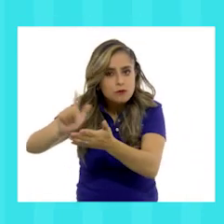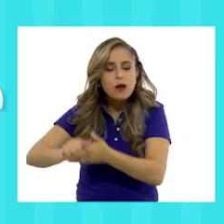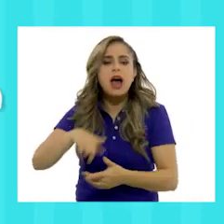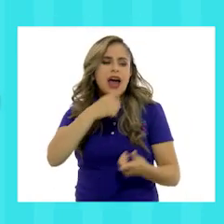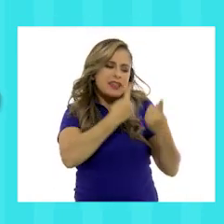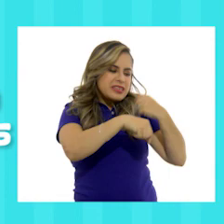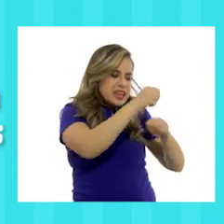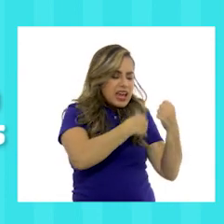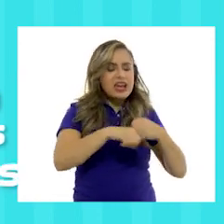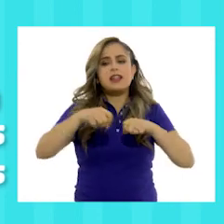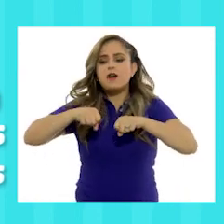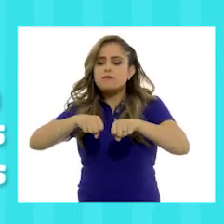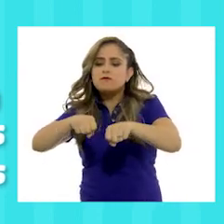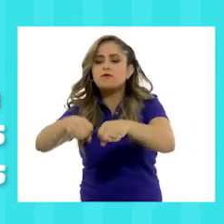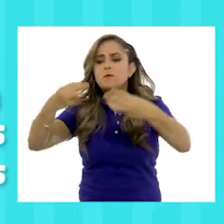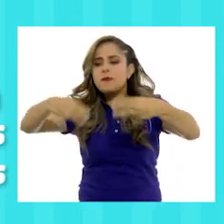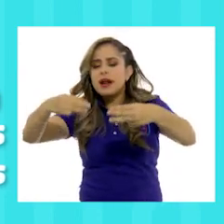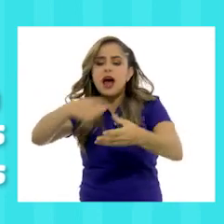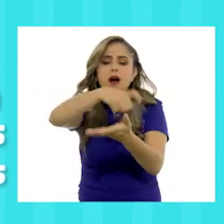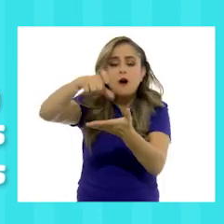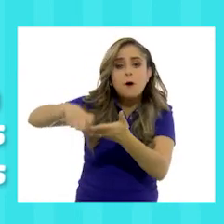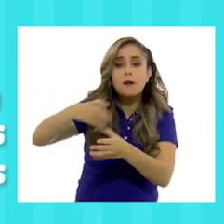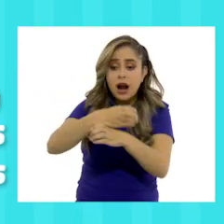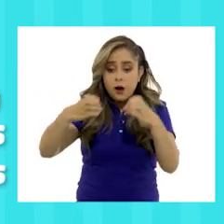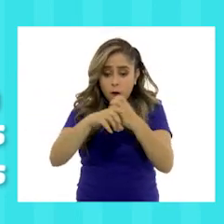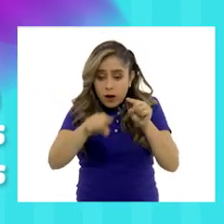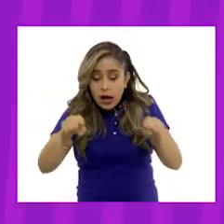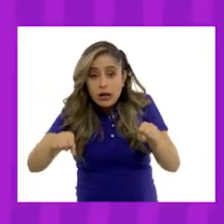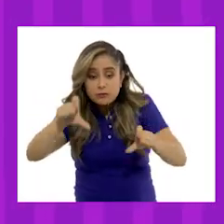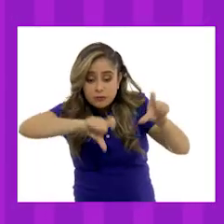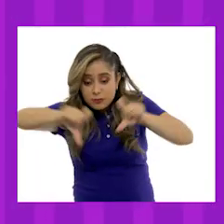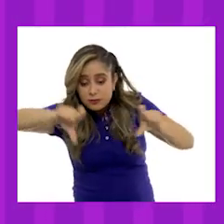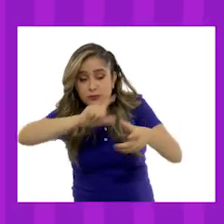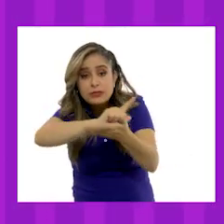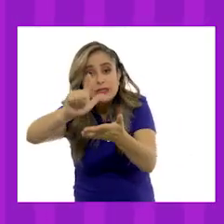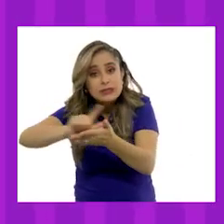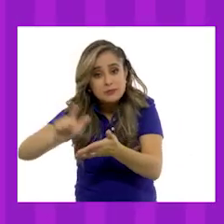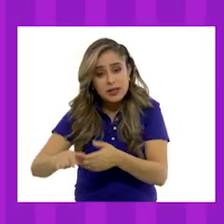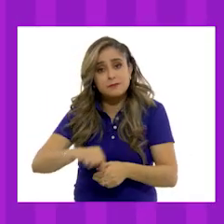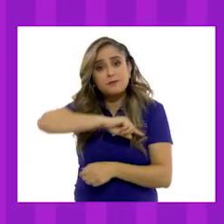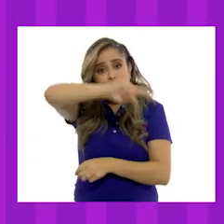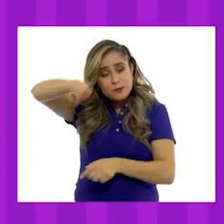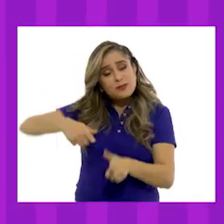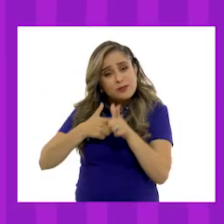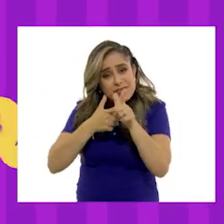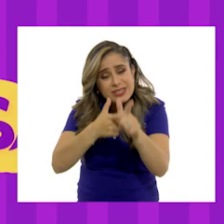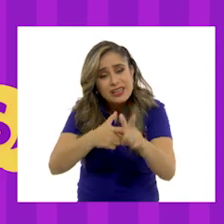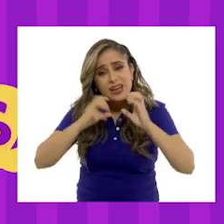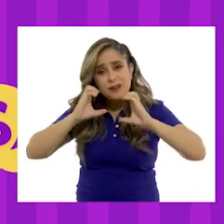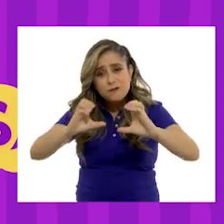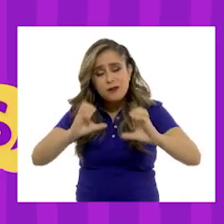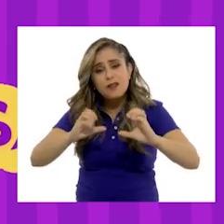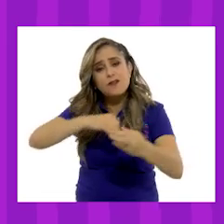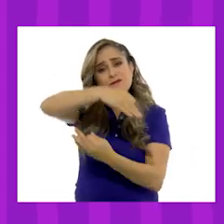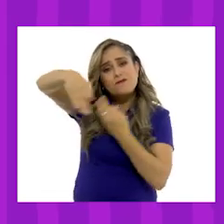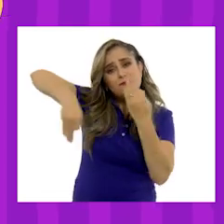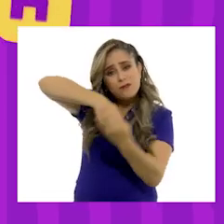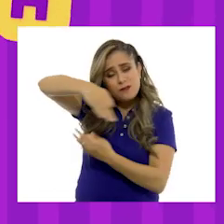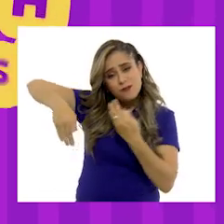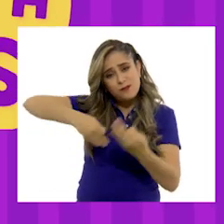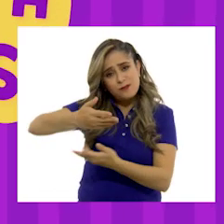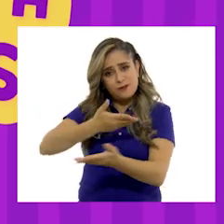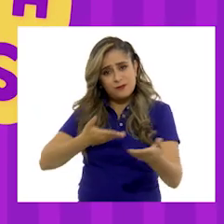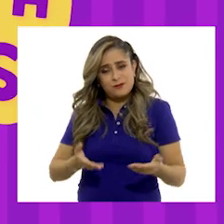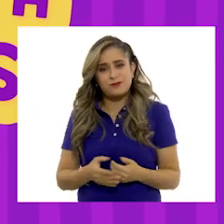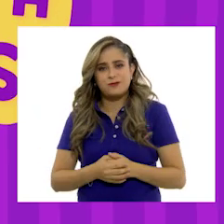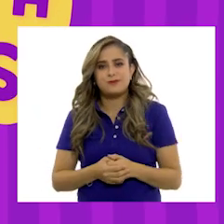las cosas que compres en la tienda o en el supermercado. Sigamos luchando juntos contra este virus, cuidándonos los